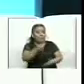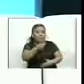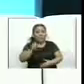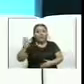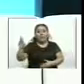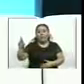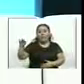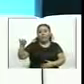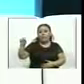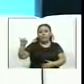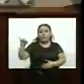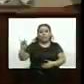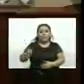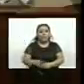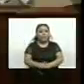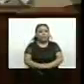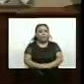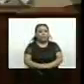con Grisio Segovia.